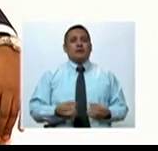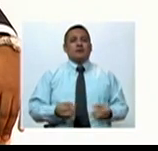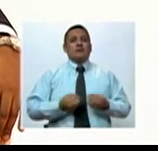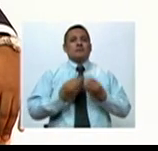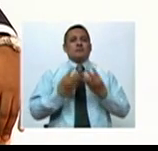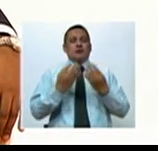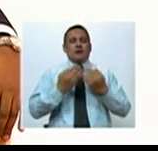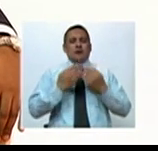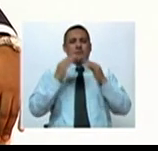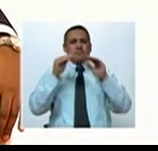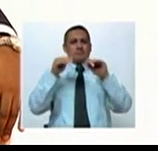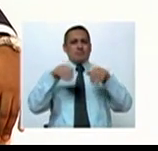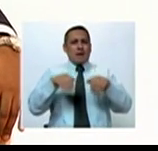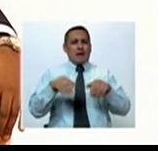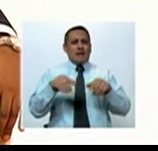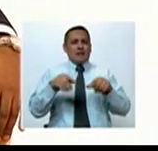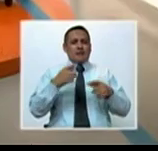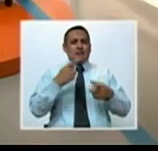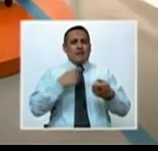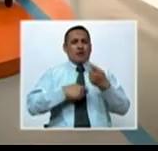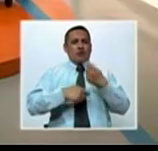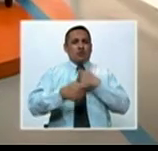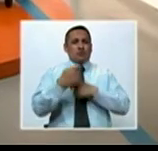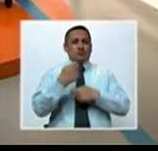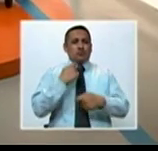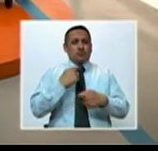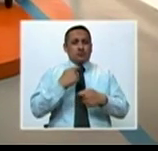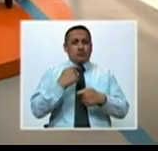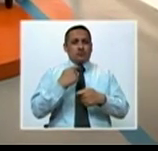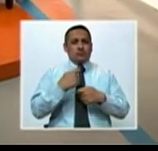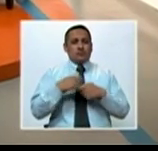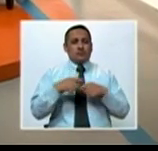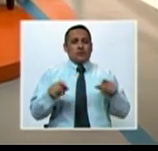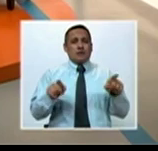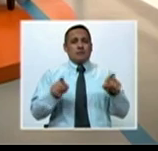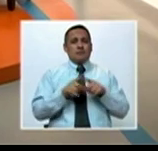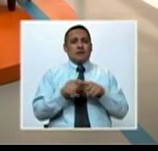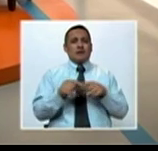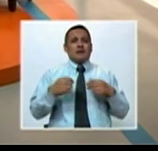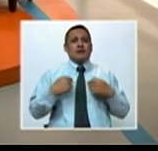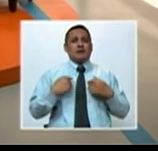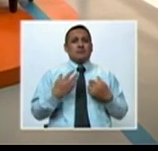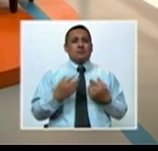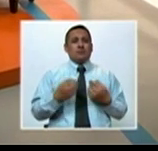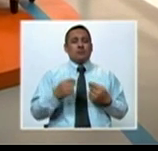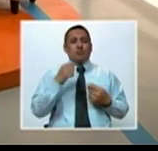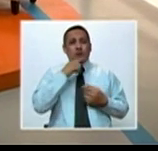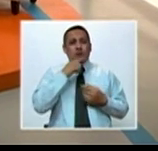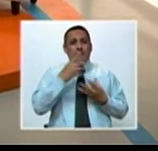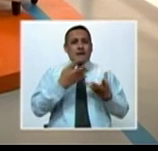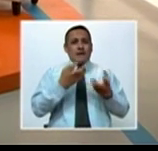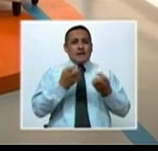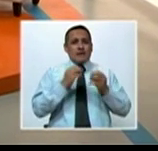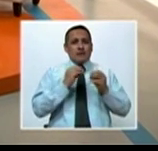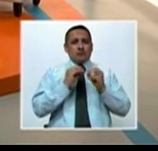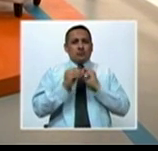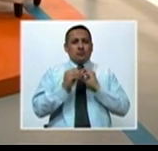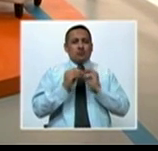mal en este negocio. Ella intentó adecuarse a